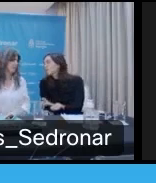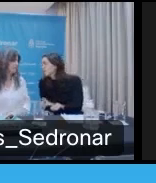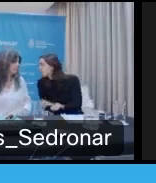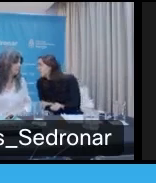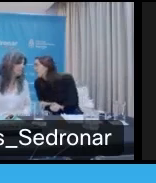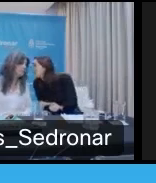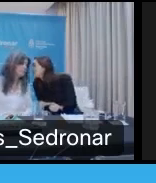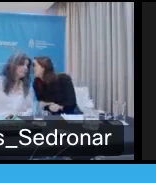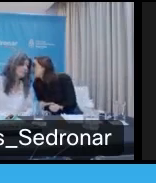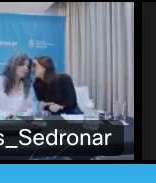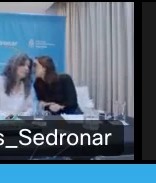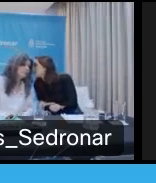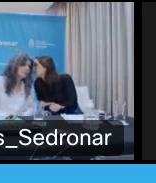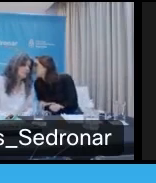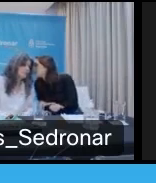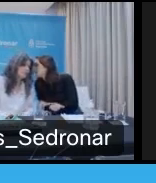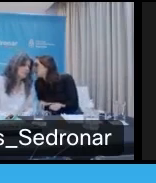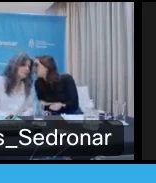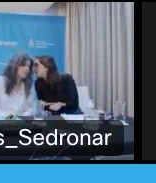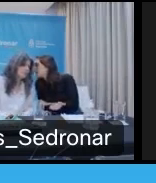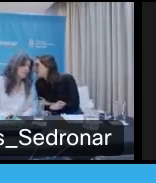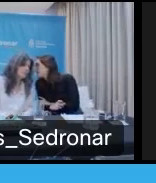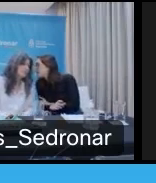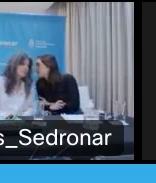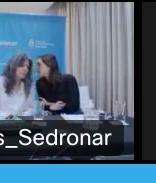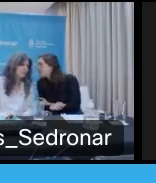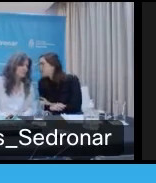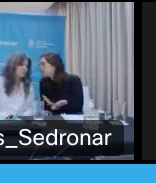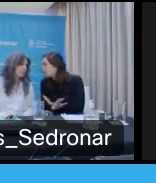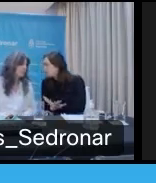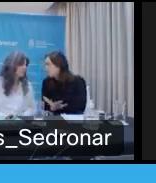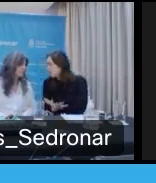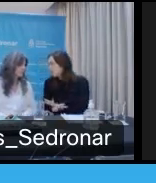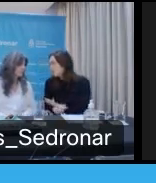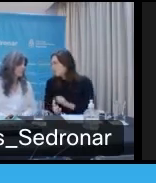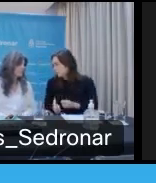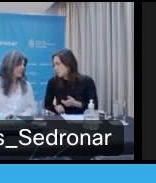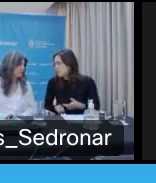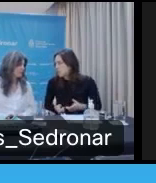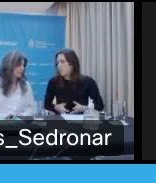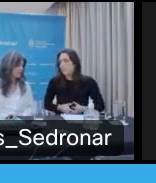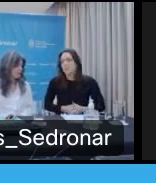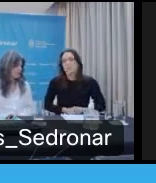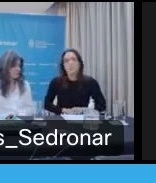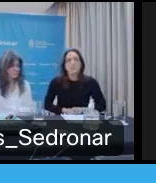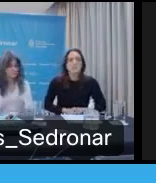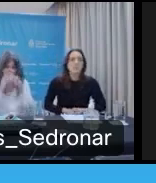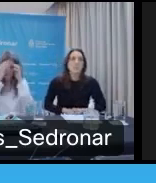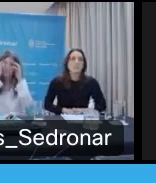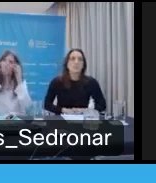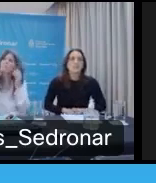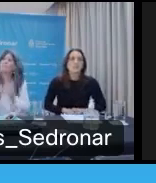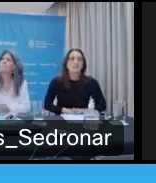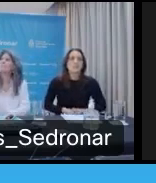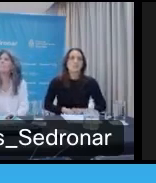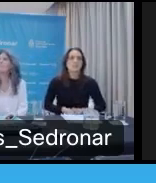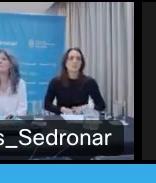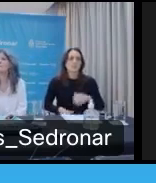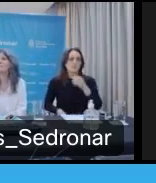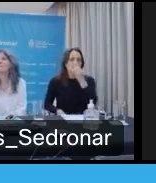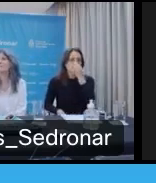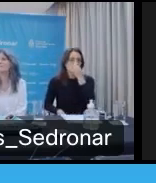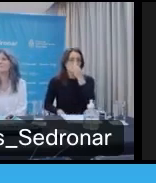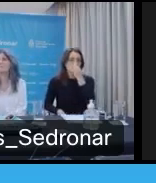anteriores. No quiero marcar específicamente a partir de la ley de salud mental, porque si bien la ley de